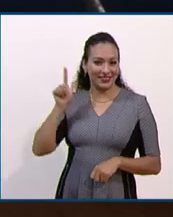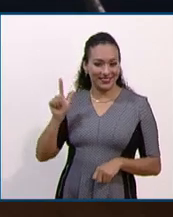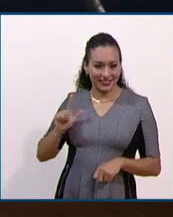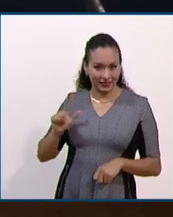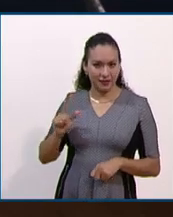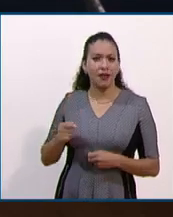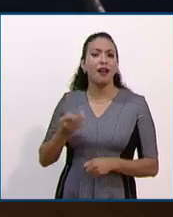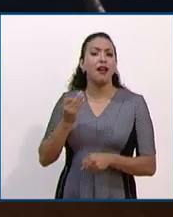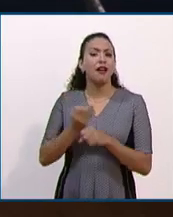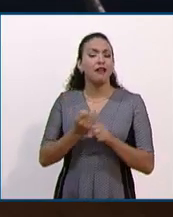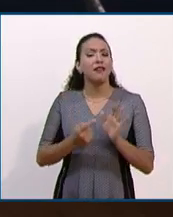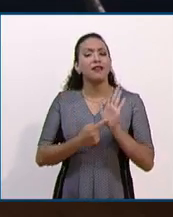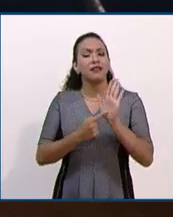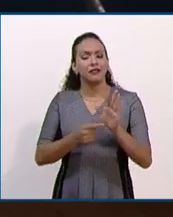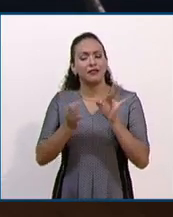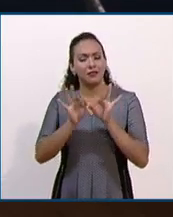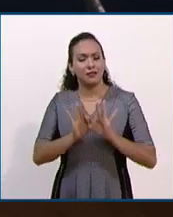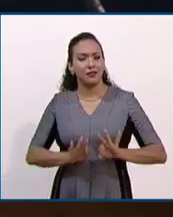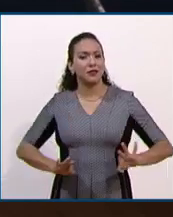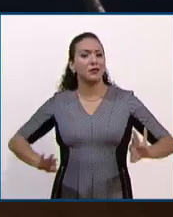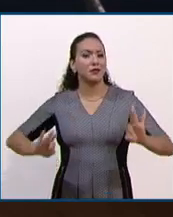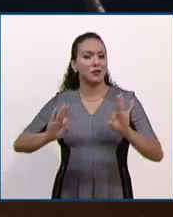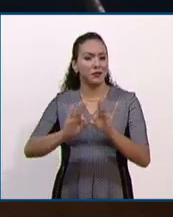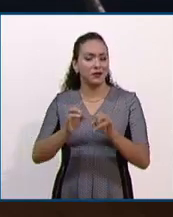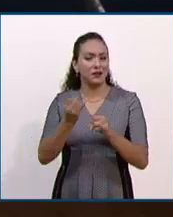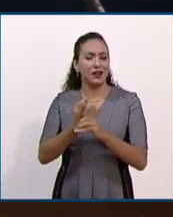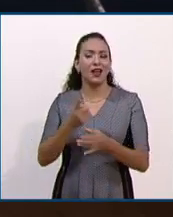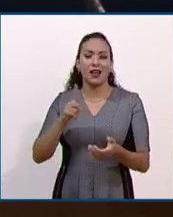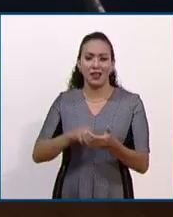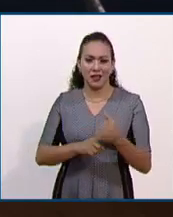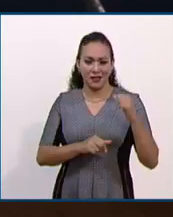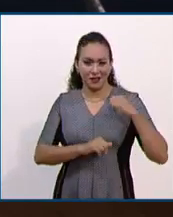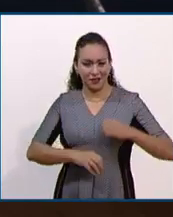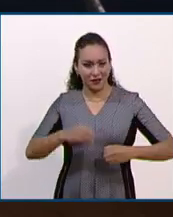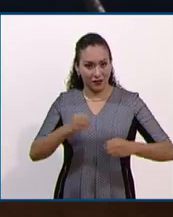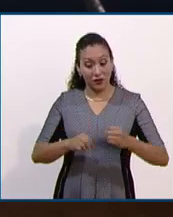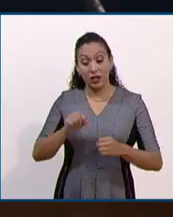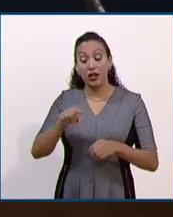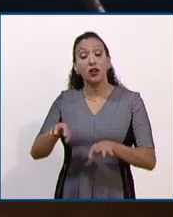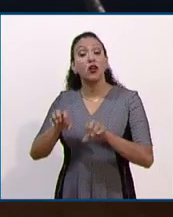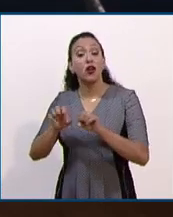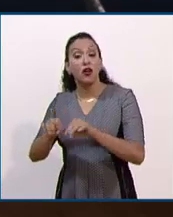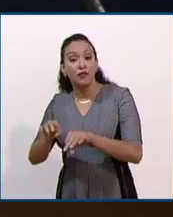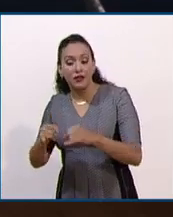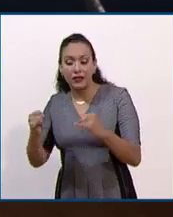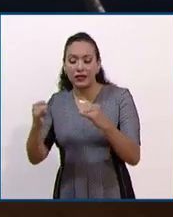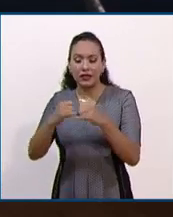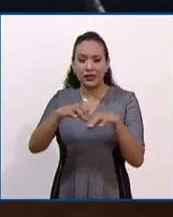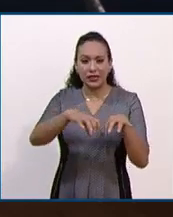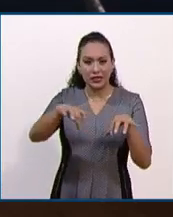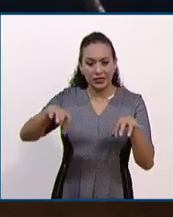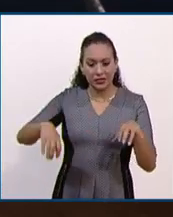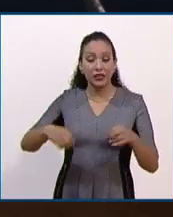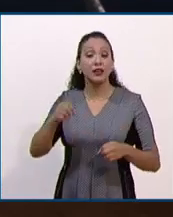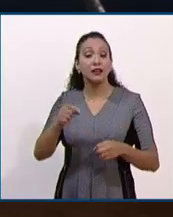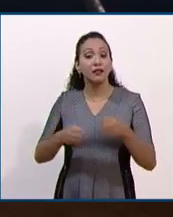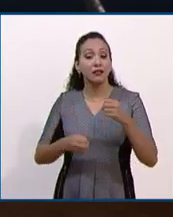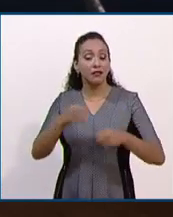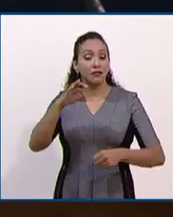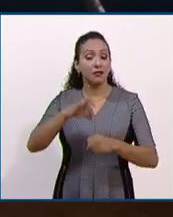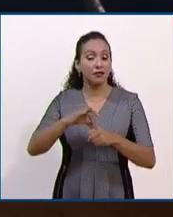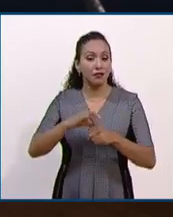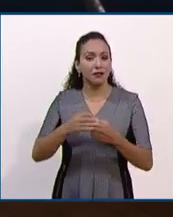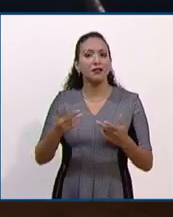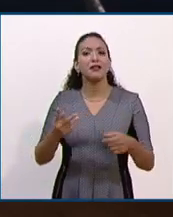de darle cuenta de las sentencias más relevantes de la Suprema Corte en pleno y salas, así como de las decisiones más importantes del Tribunal Electoral y